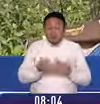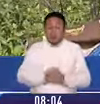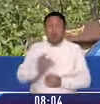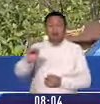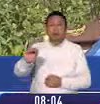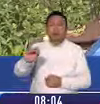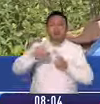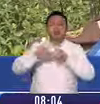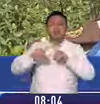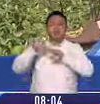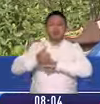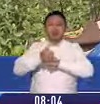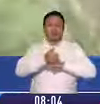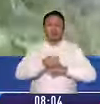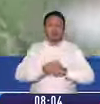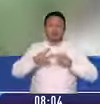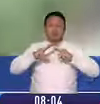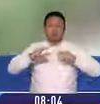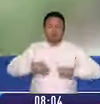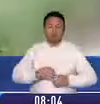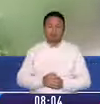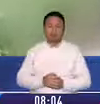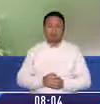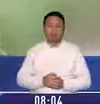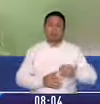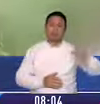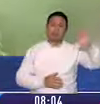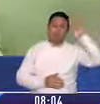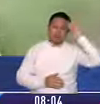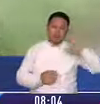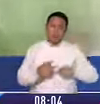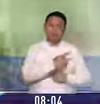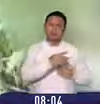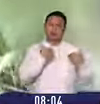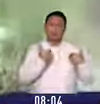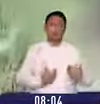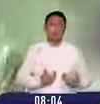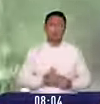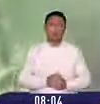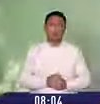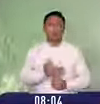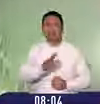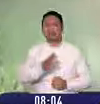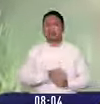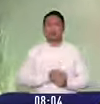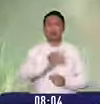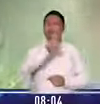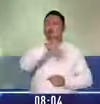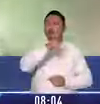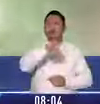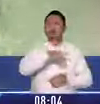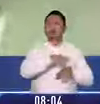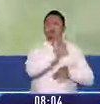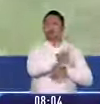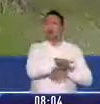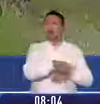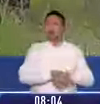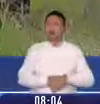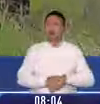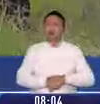las diferentes unidades de investigativas investigadores creen que este cuerpo Aparentemente llevaba ya más de dos meses